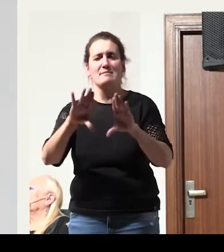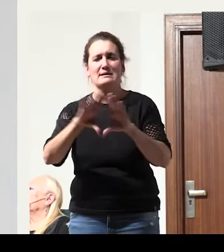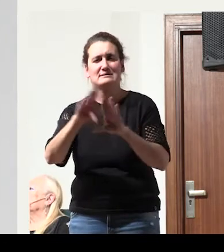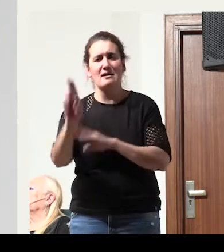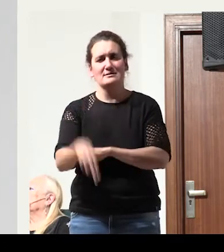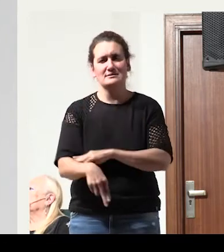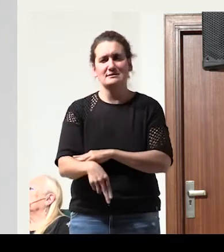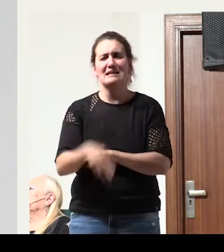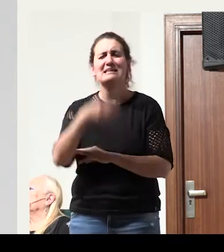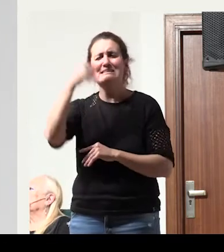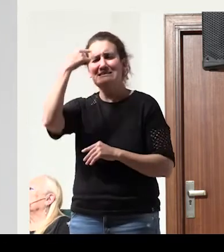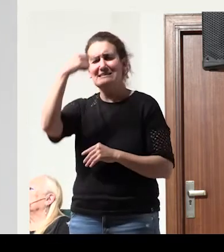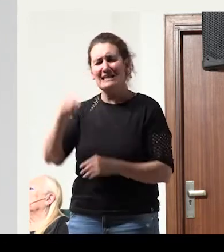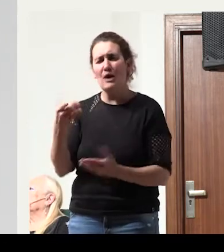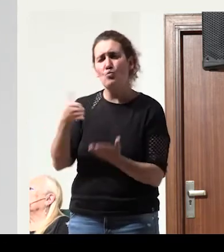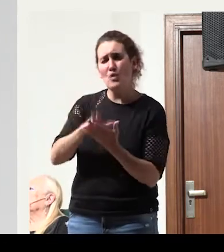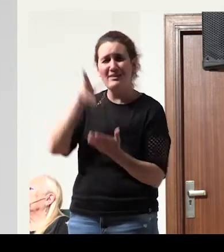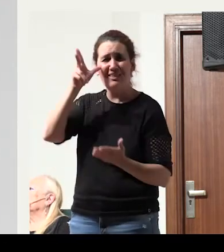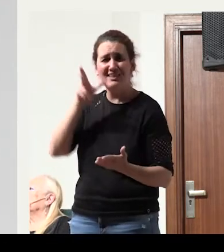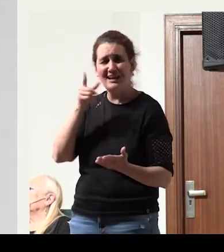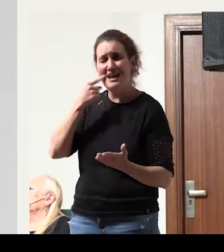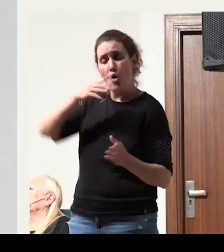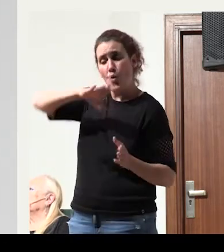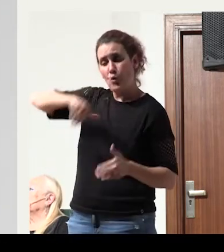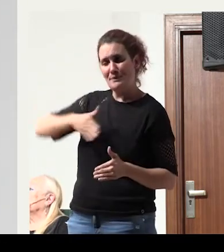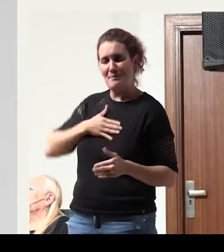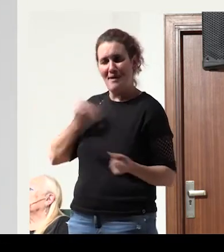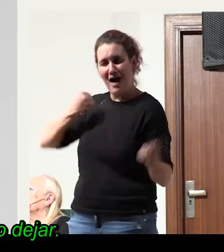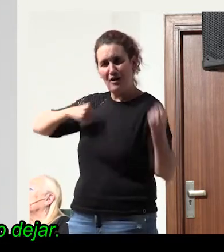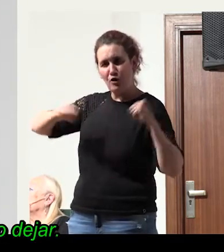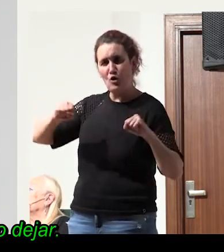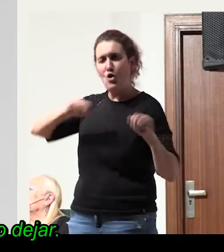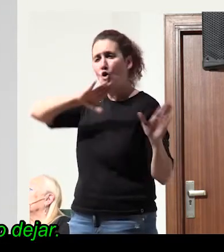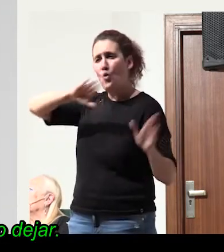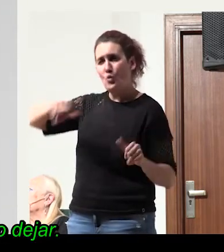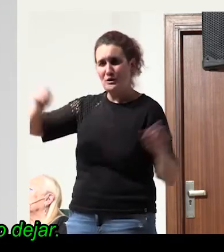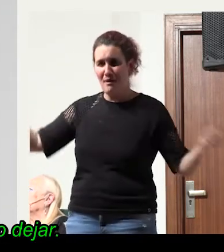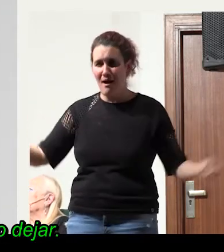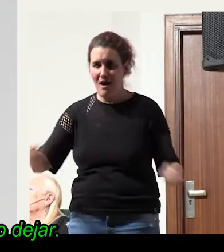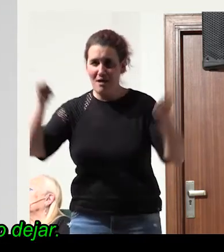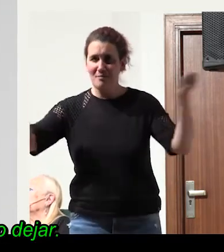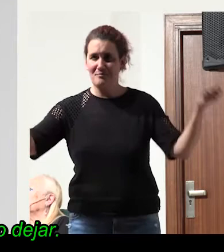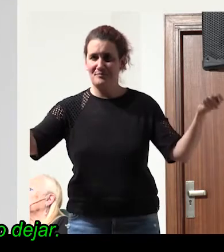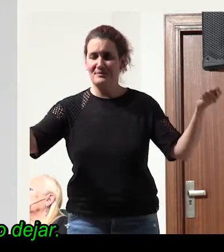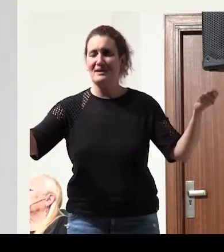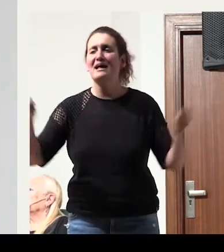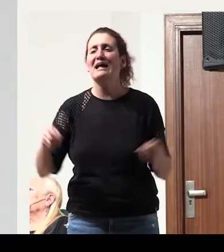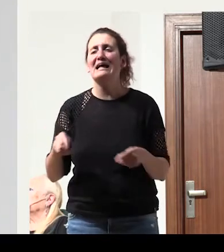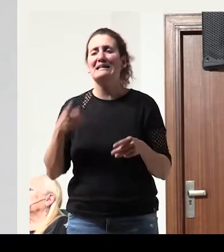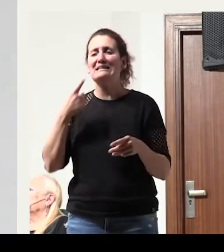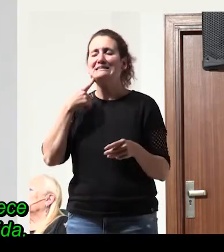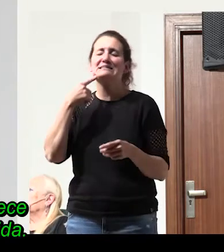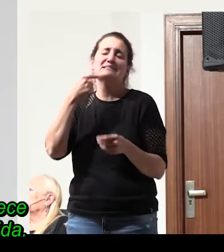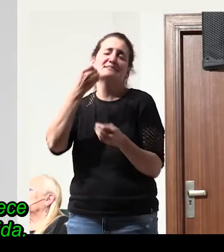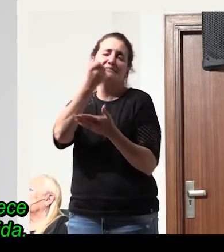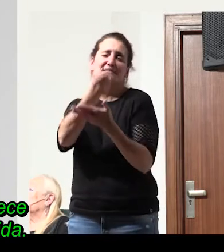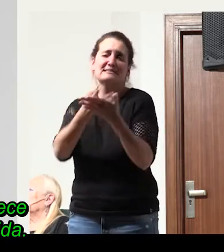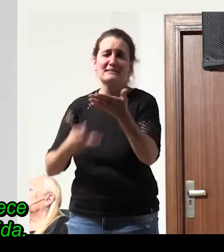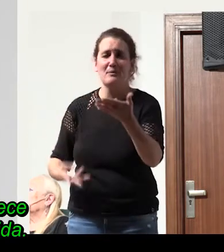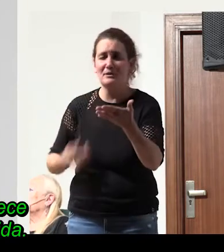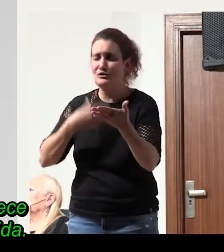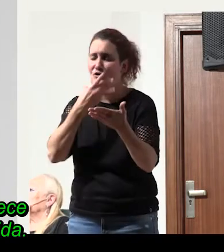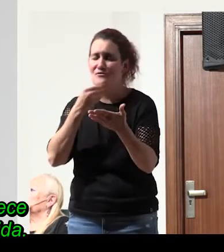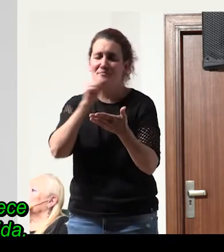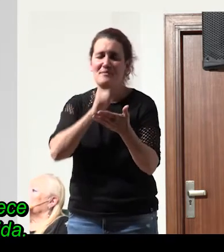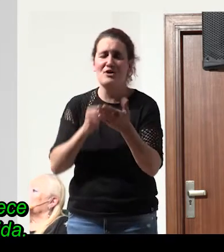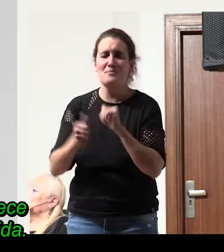digna será mi última acción, mi última campaña, el testamento más bello que puedo dejar. La idea de la